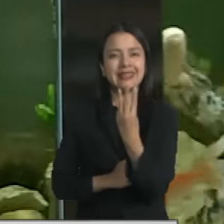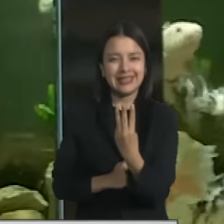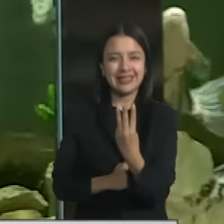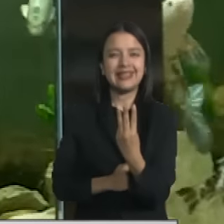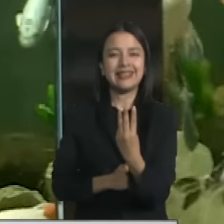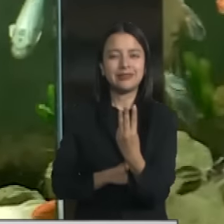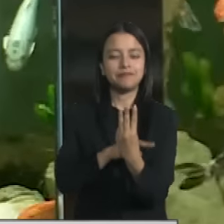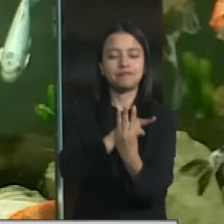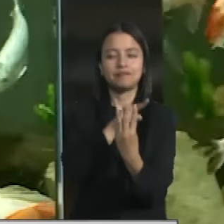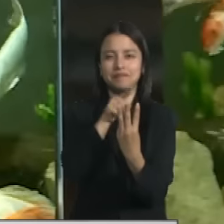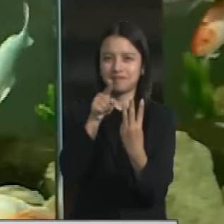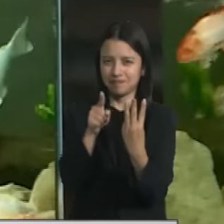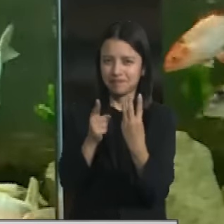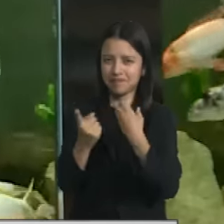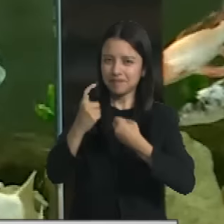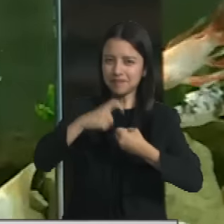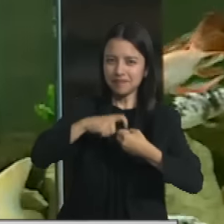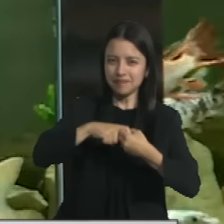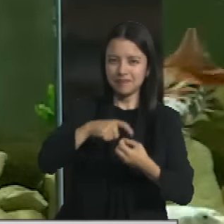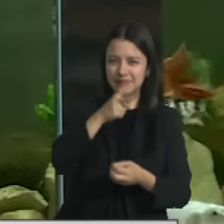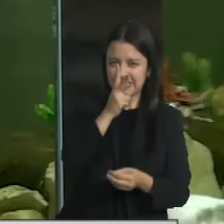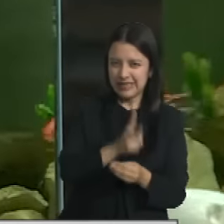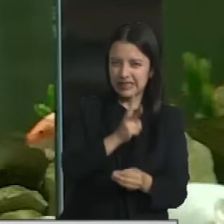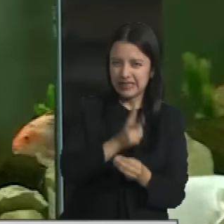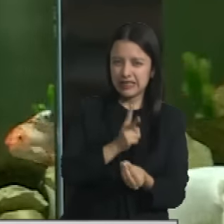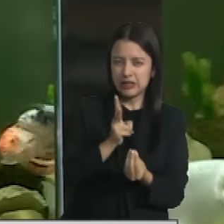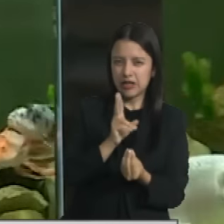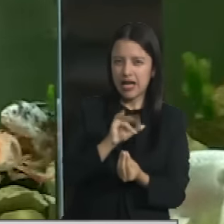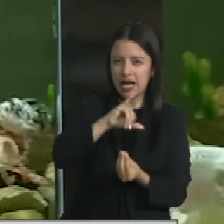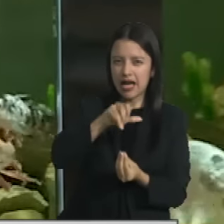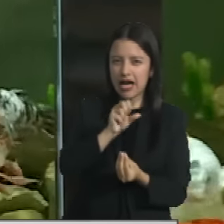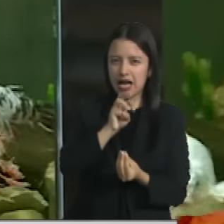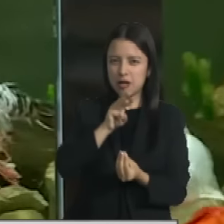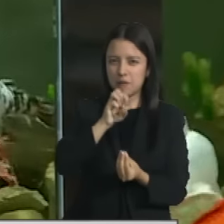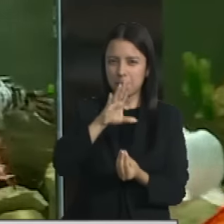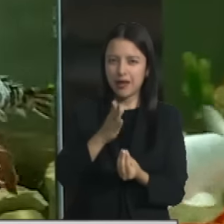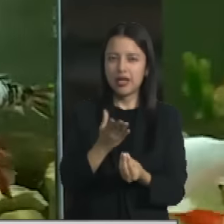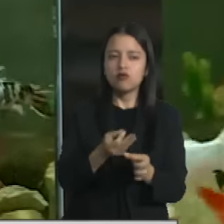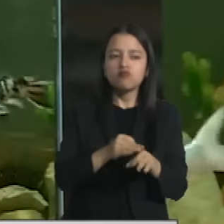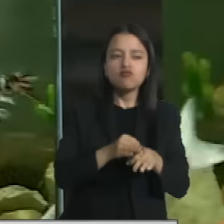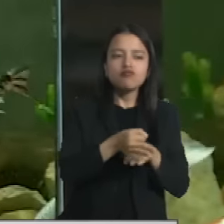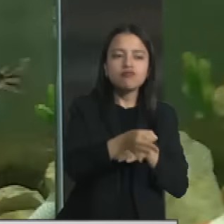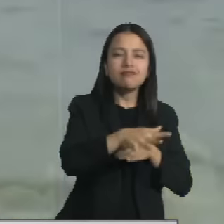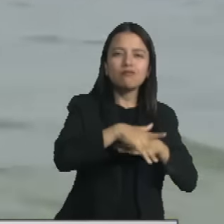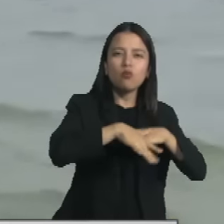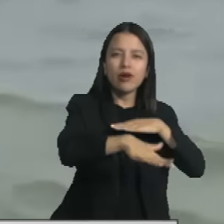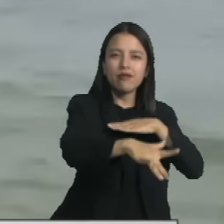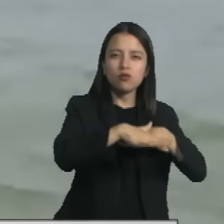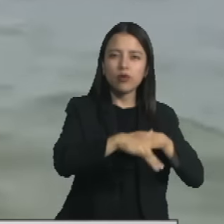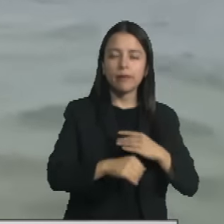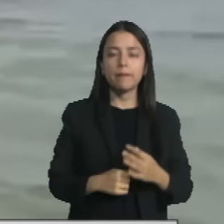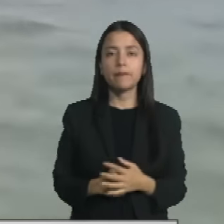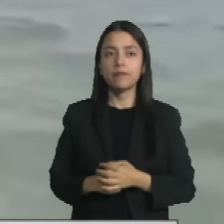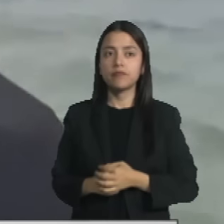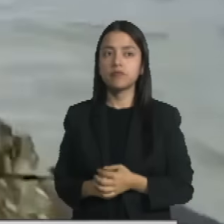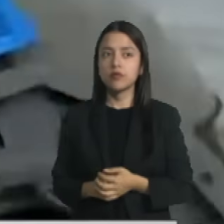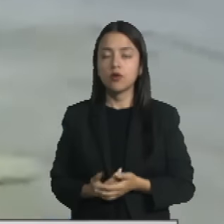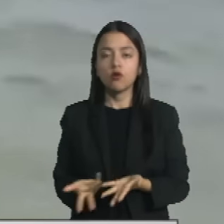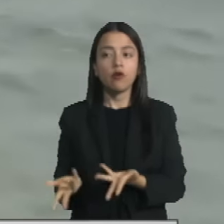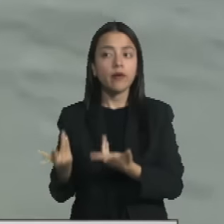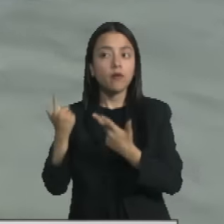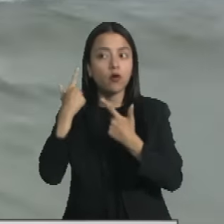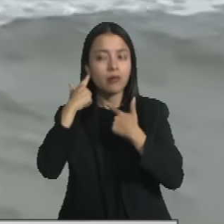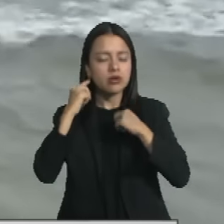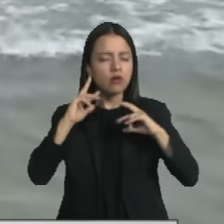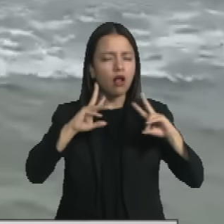del grupo armado organizado residual Jaime Martínez, esto en el Distrito Especial de Buenaventura. Con información de inteligencia